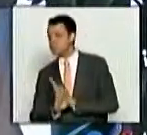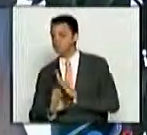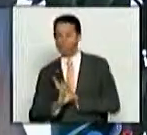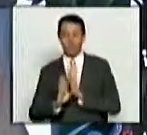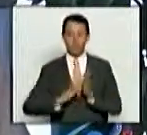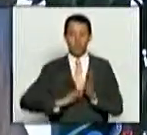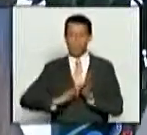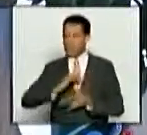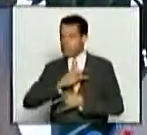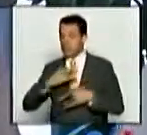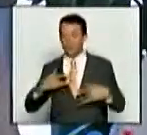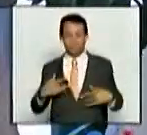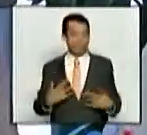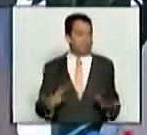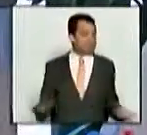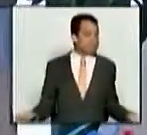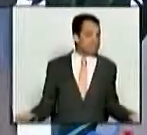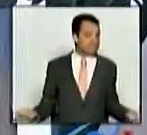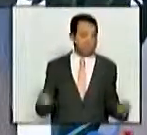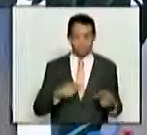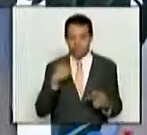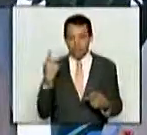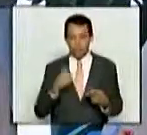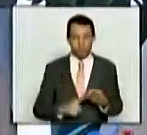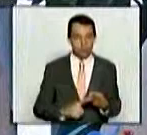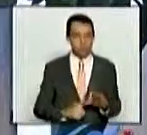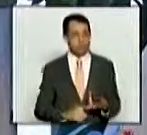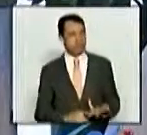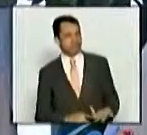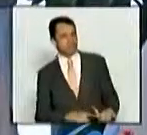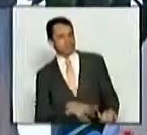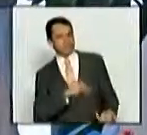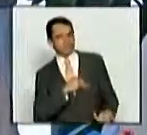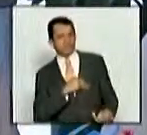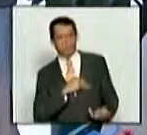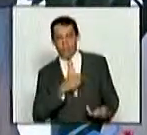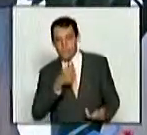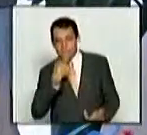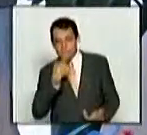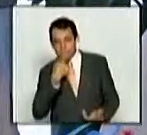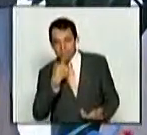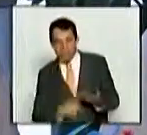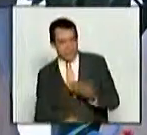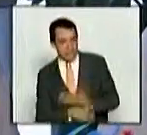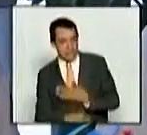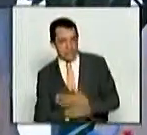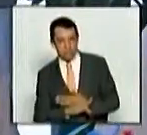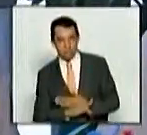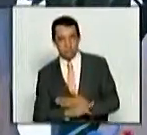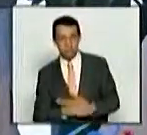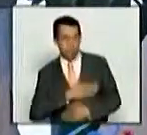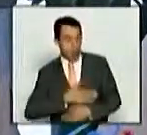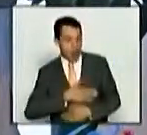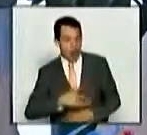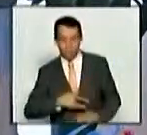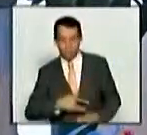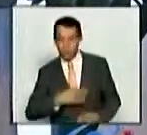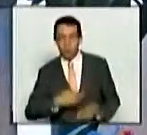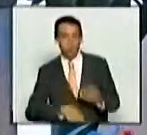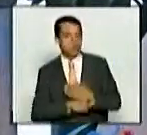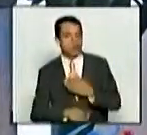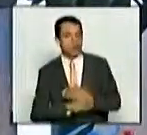tiene tratamiento, usted tiene que tomar esto el resto de la vida. Es que me cae mal. No, lo tiene que